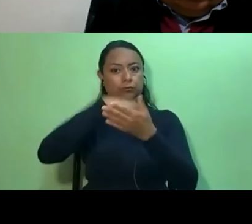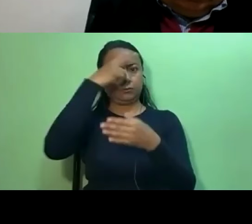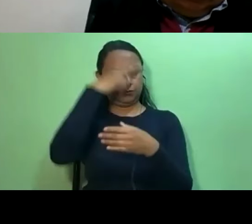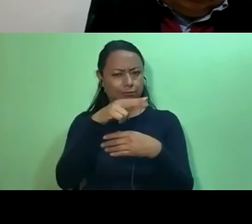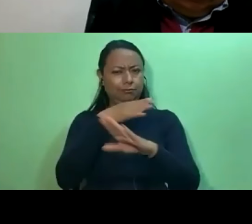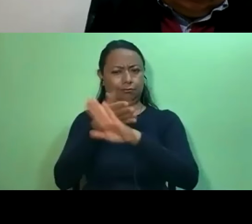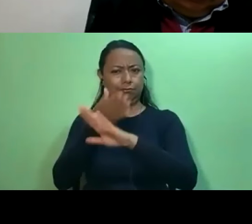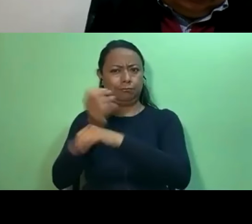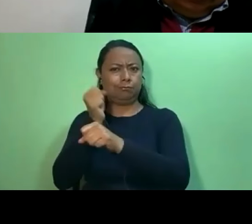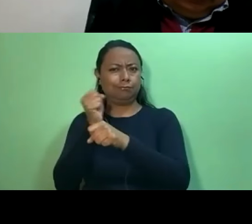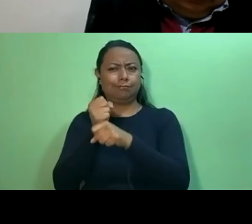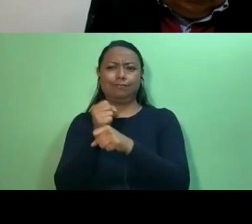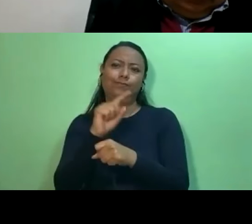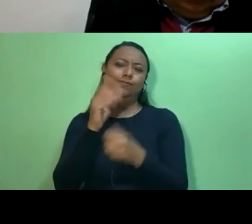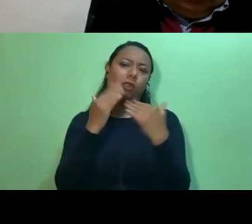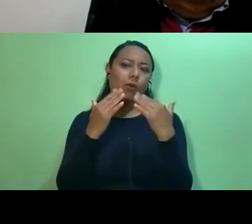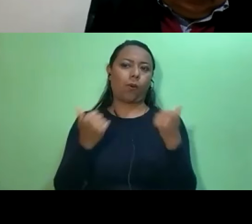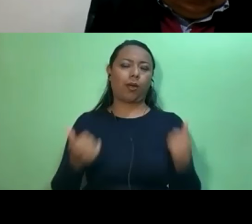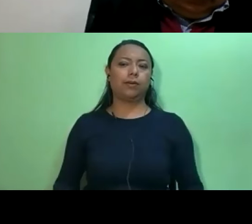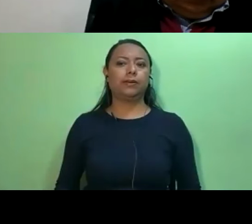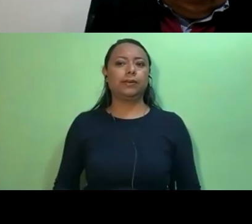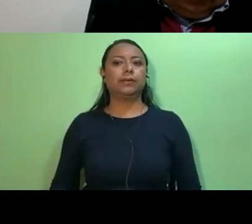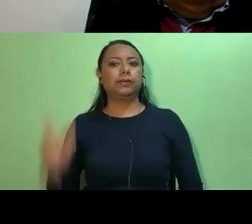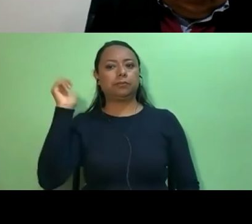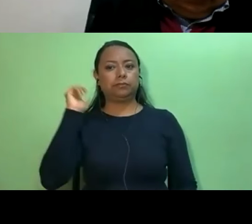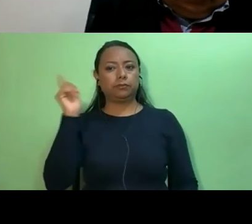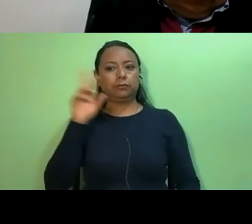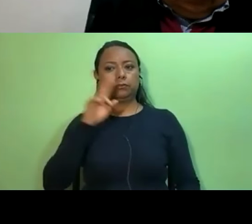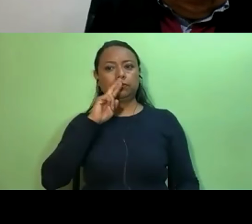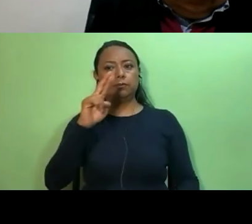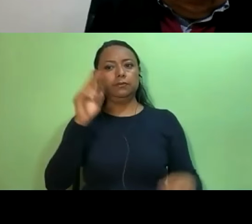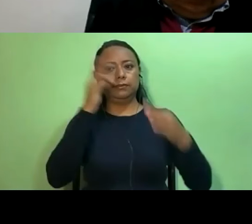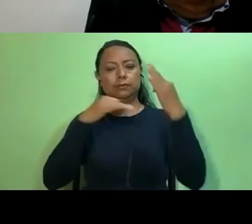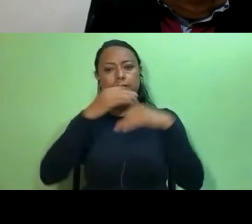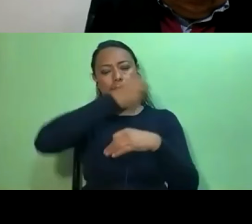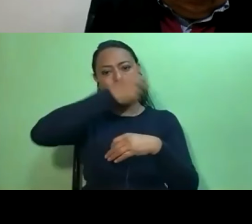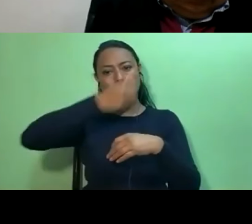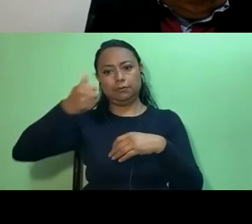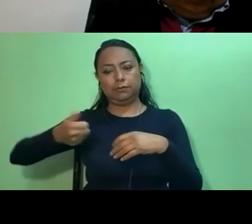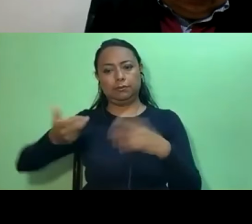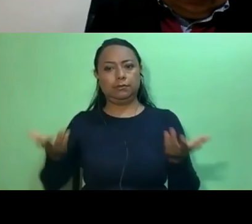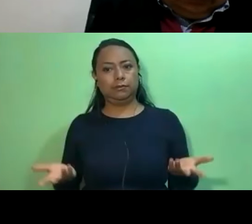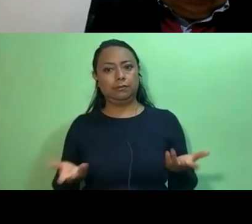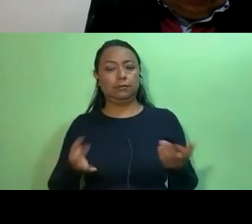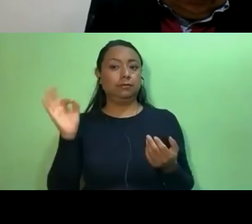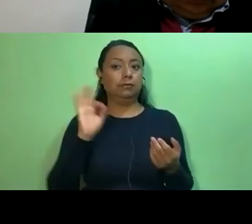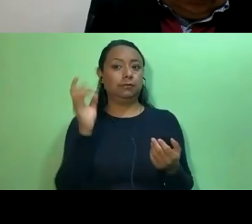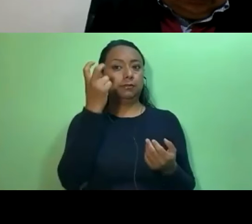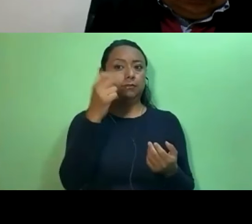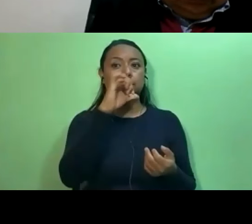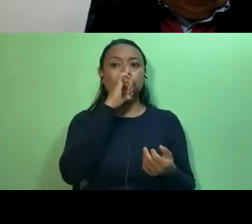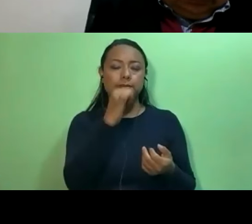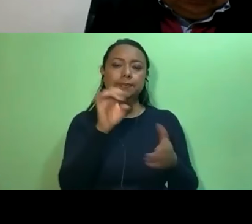Espero haber dado respuesta a todas y cada una de sus respuestas. De no ser así, pues quedo en la